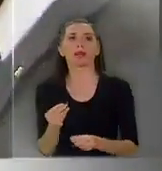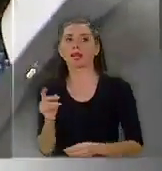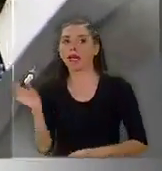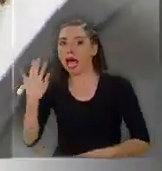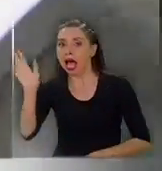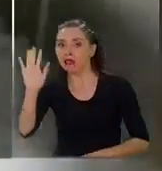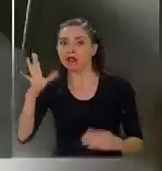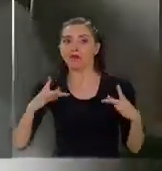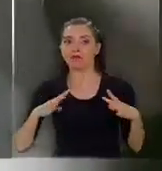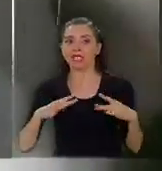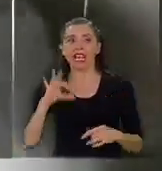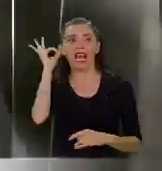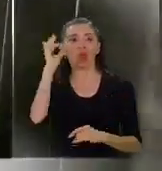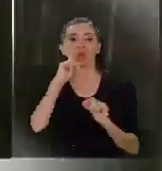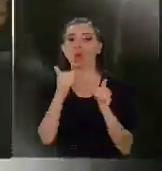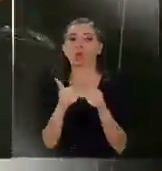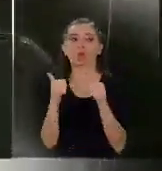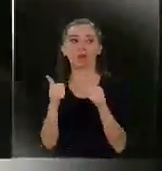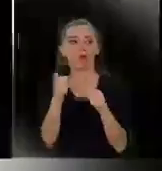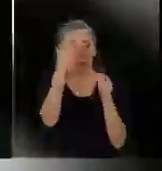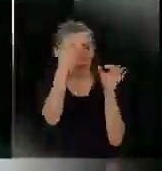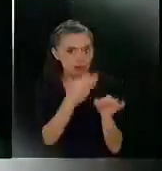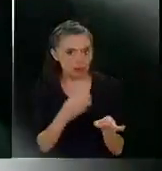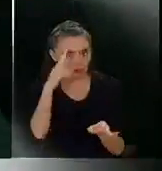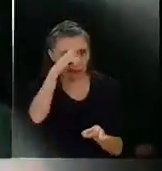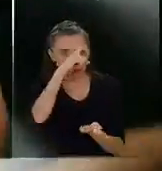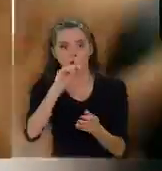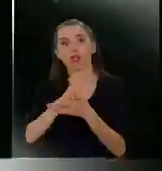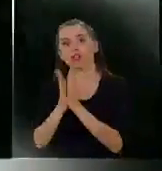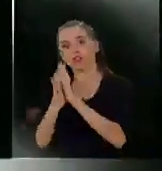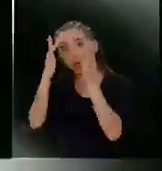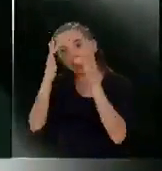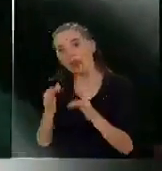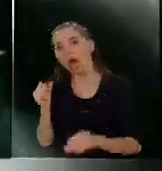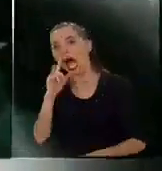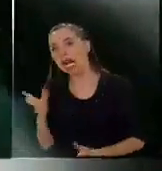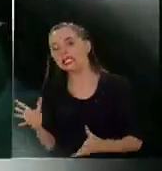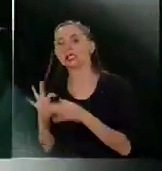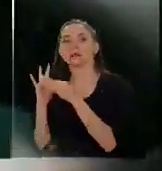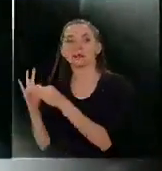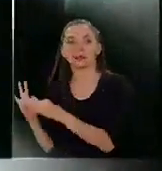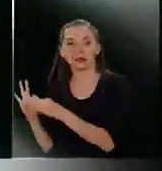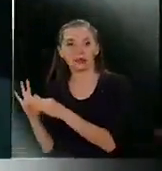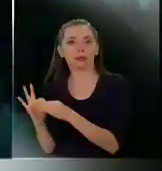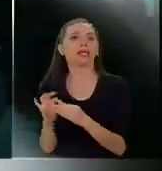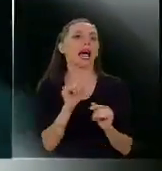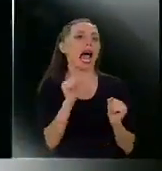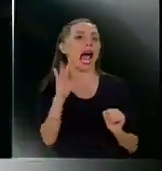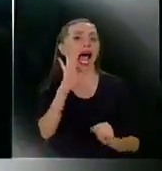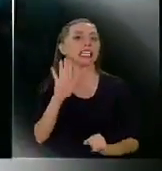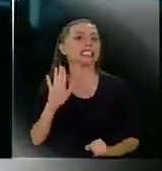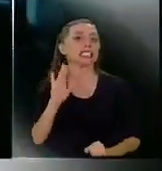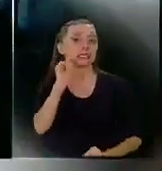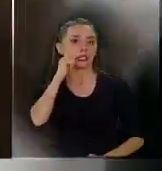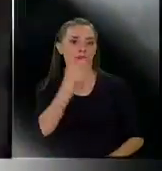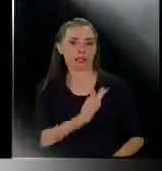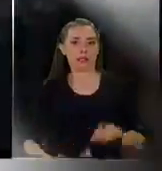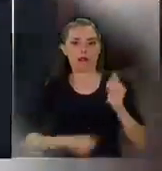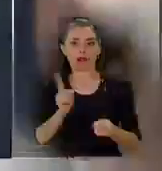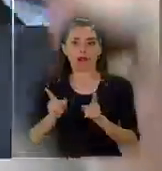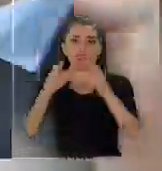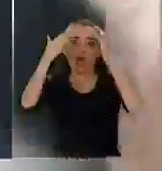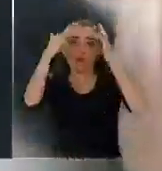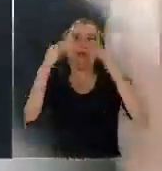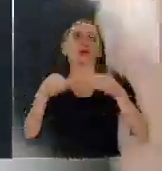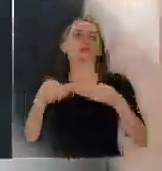feliz, esta reunión fue espléndida. Una decisión difícil, me imagino. Todas las decisiones son así, gracias. En eso consiste gobernar, en tomar decisiones.